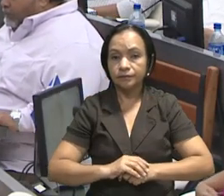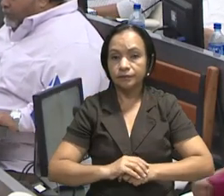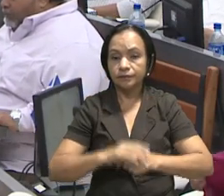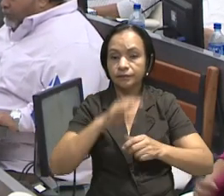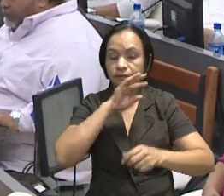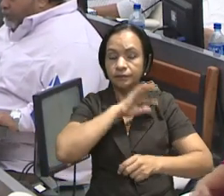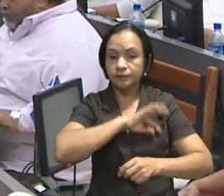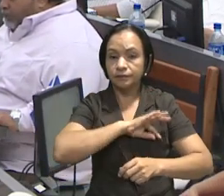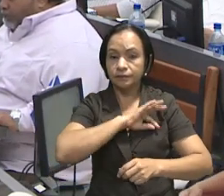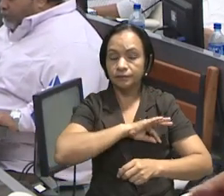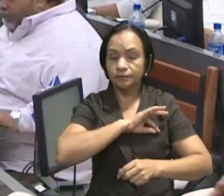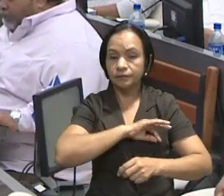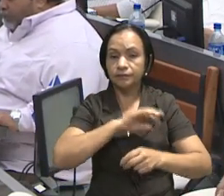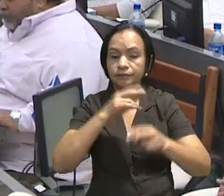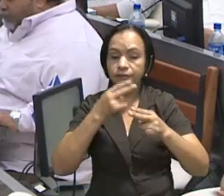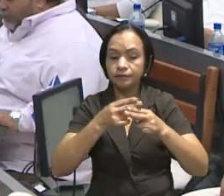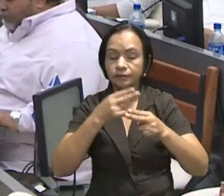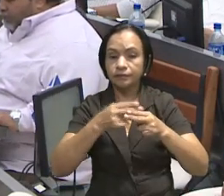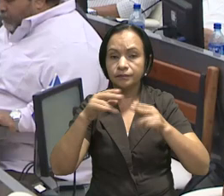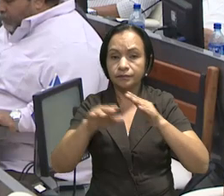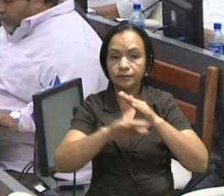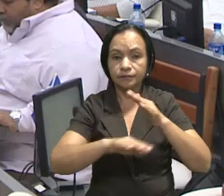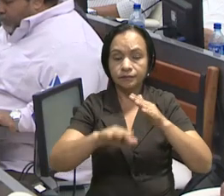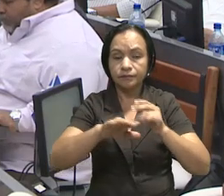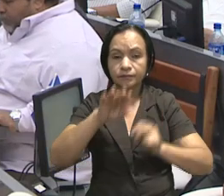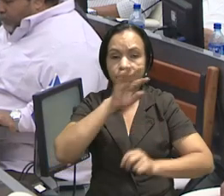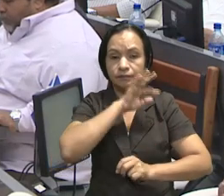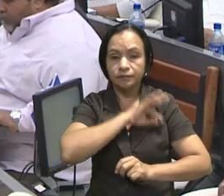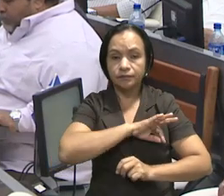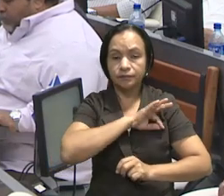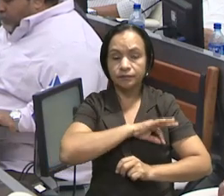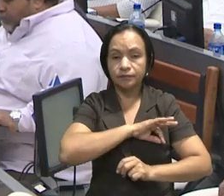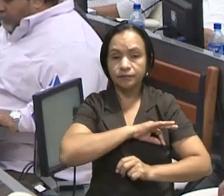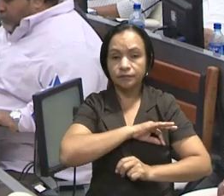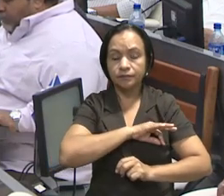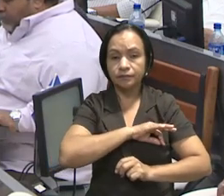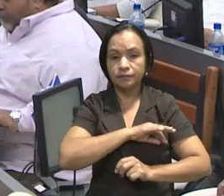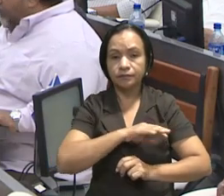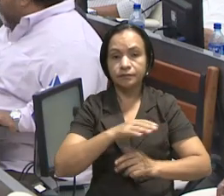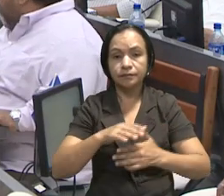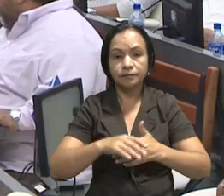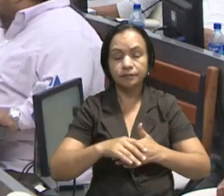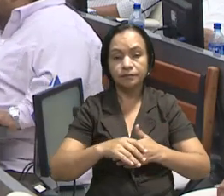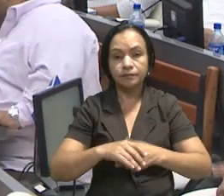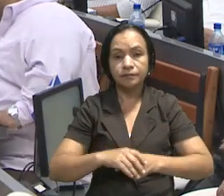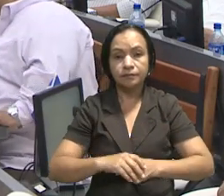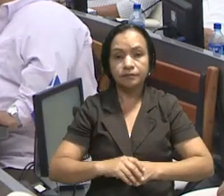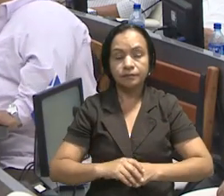Salario básico se le llamaba hoy por hoy salario mínimo.